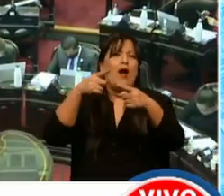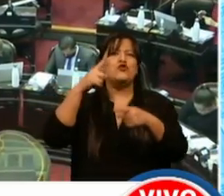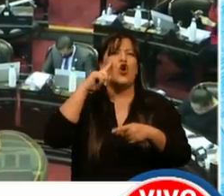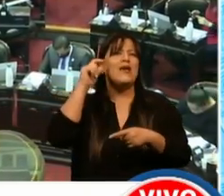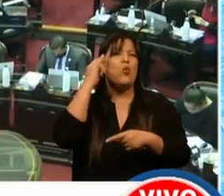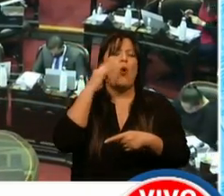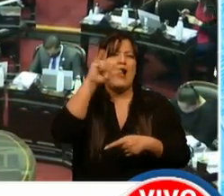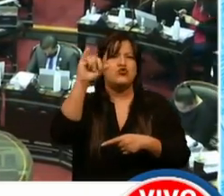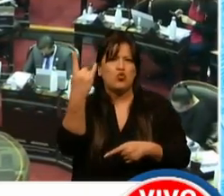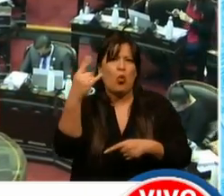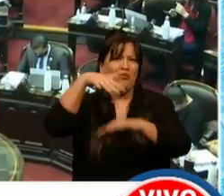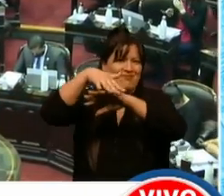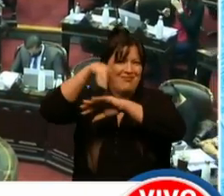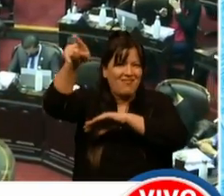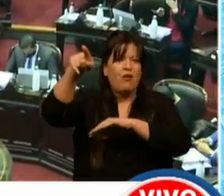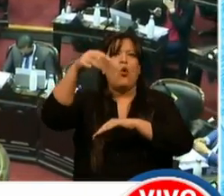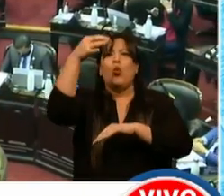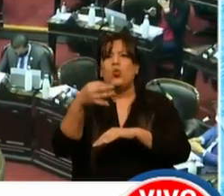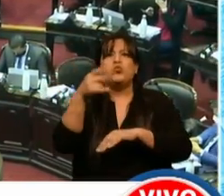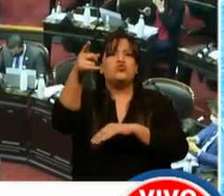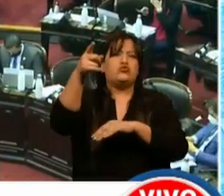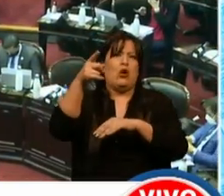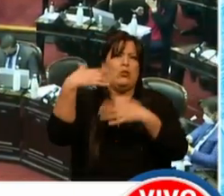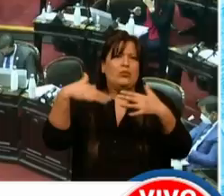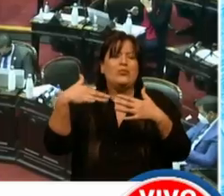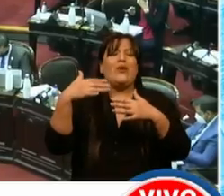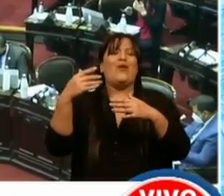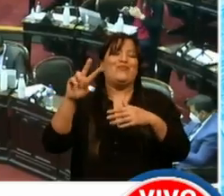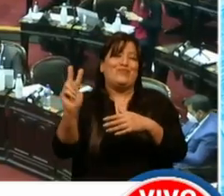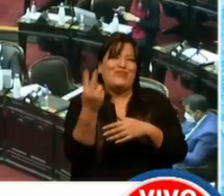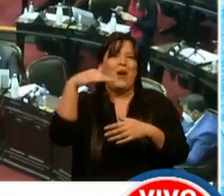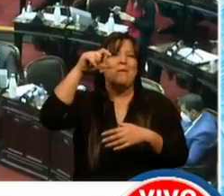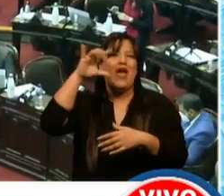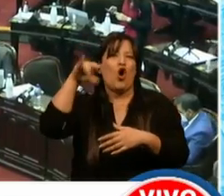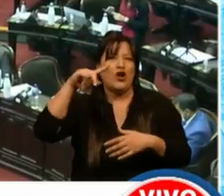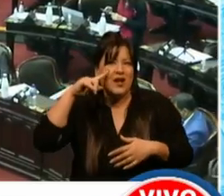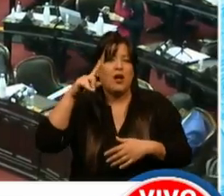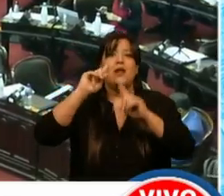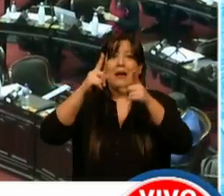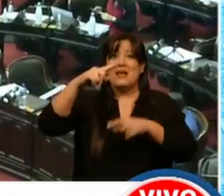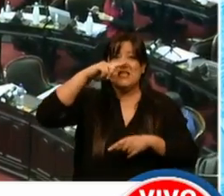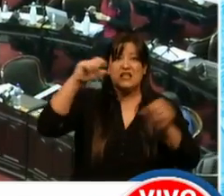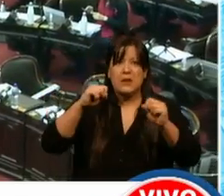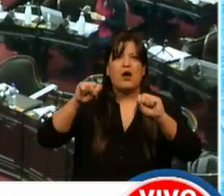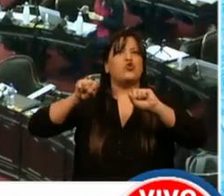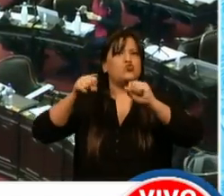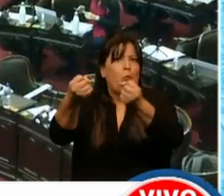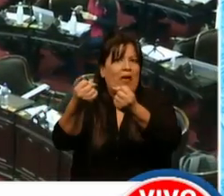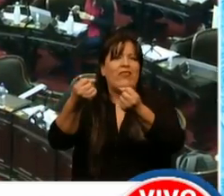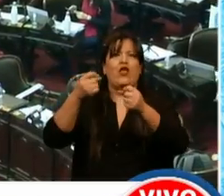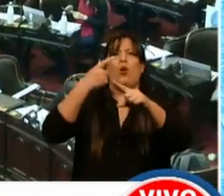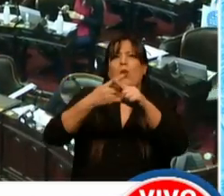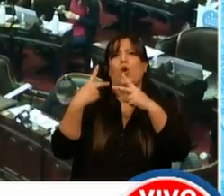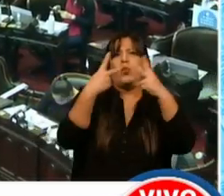suspendida por el lamentable fallecimiento del ministro meoni luego el 7 de mayo también suspendida por el